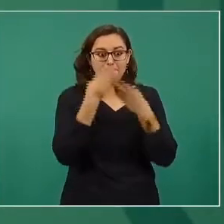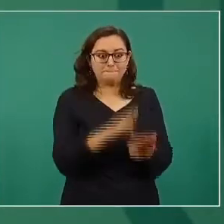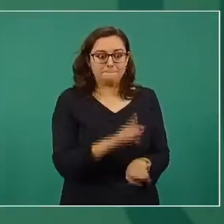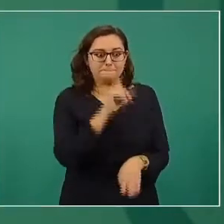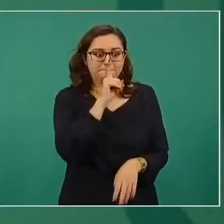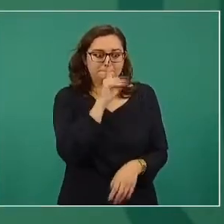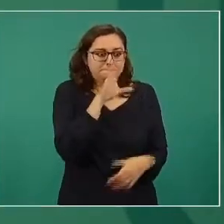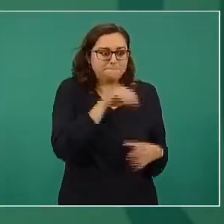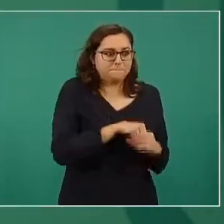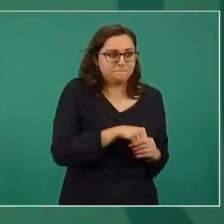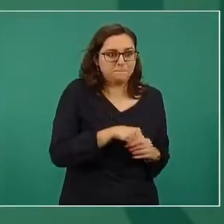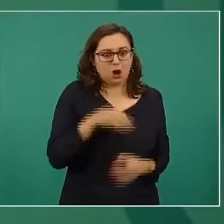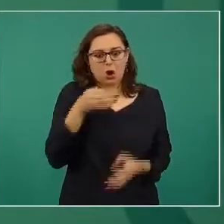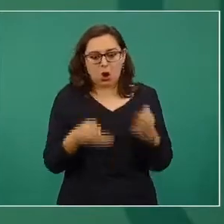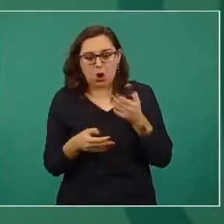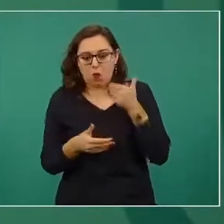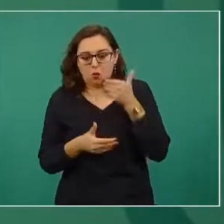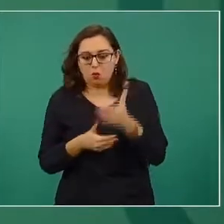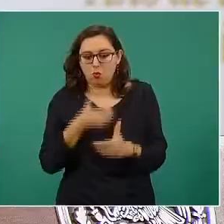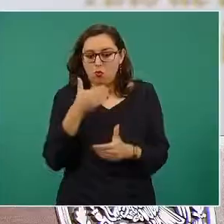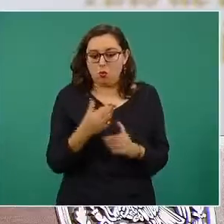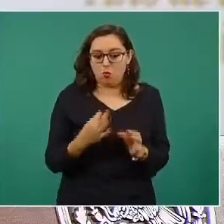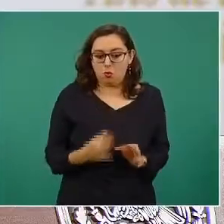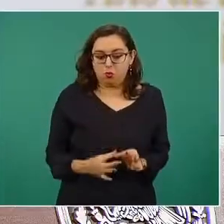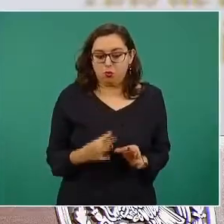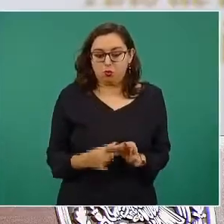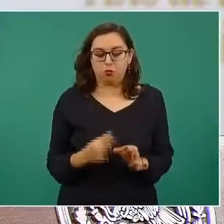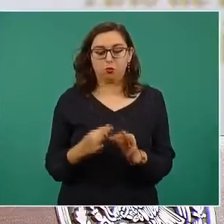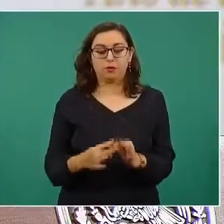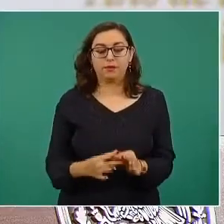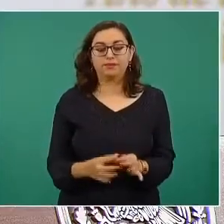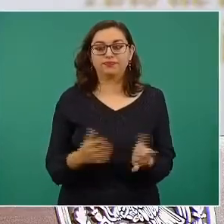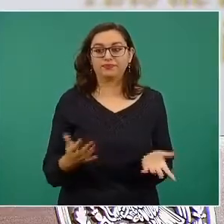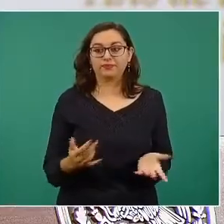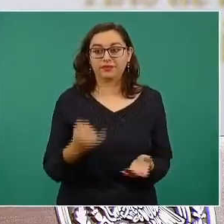debido proceso, todo eso lo fueron creando